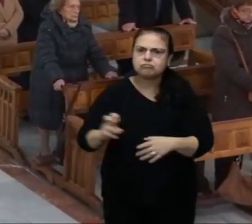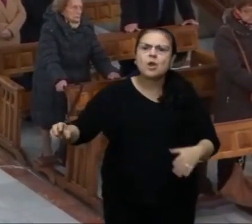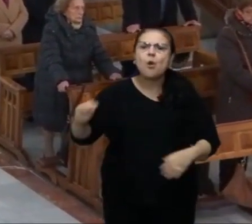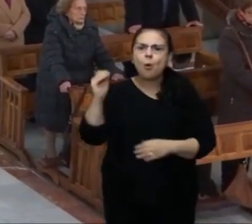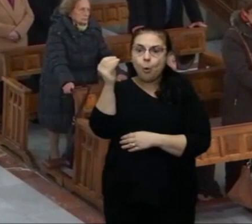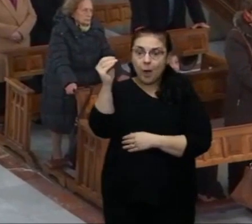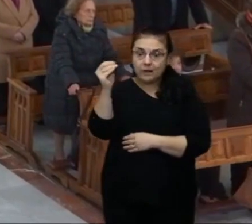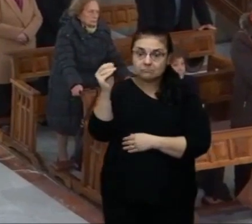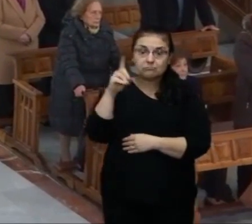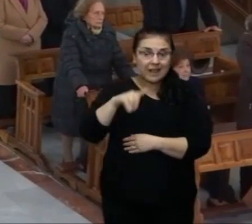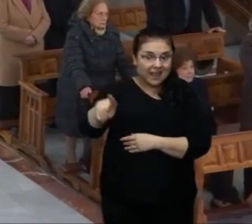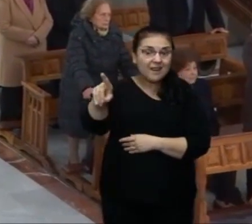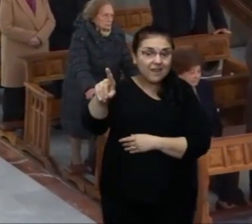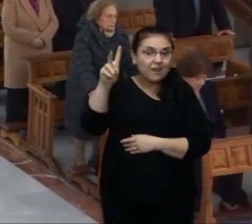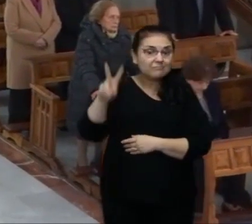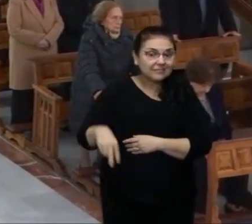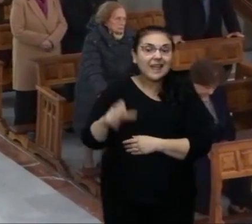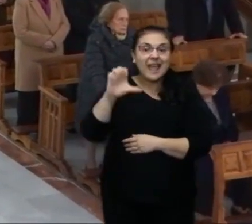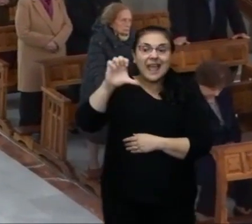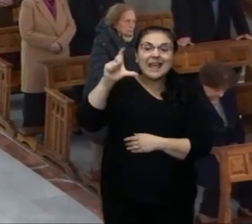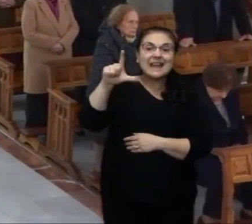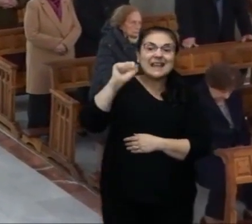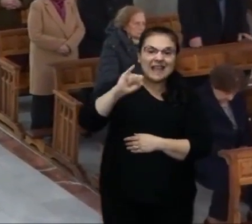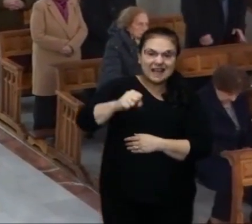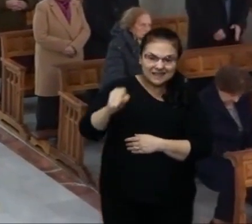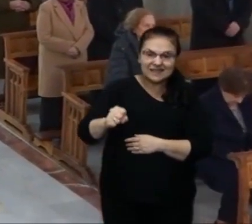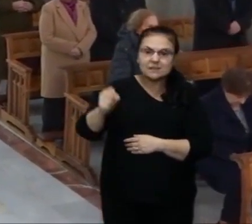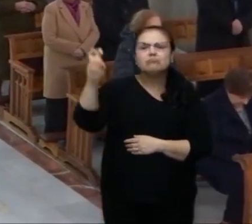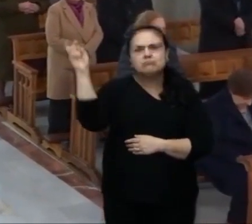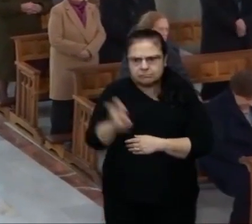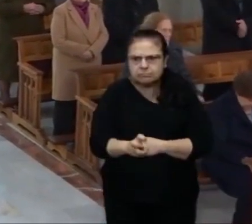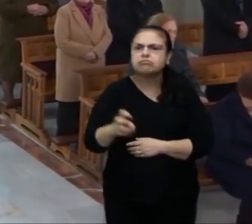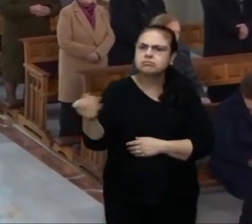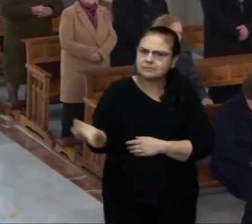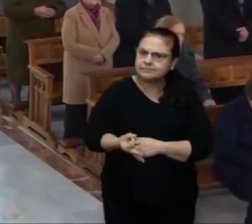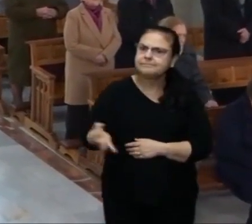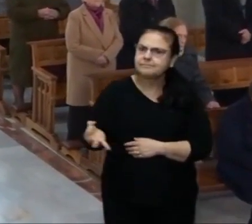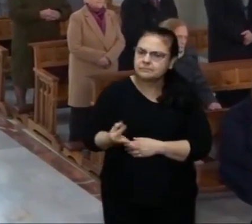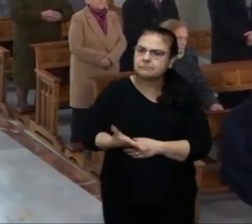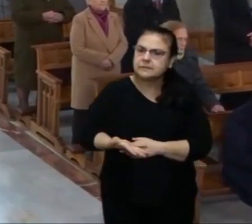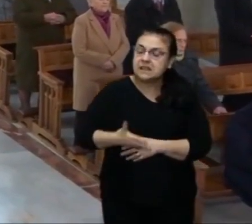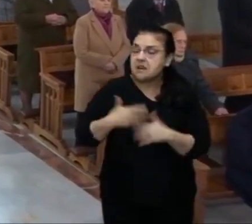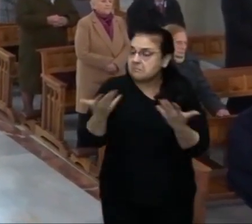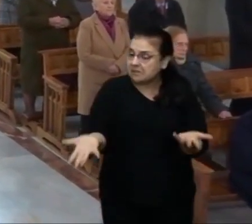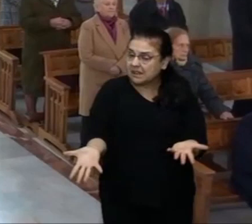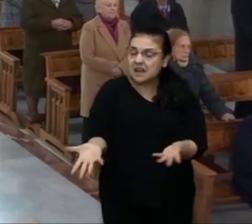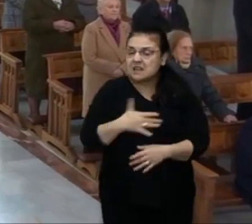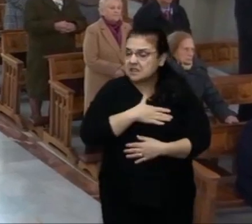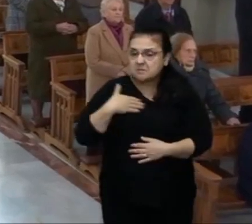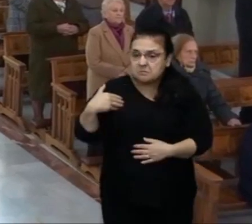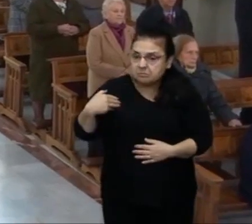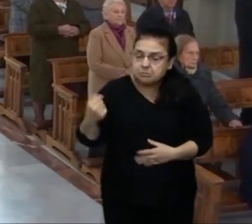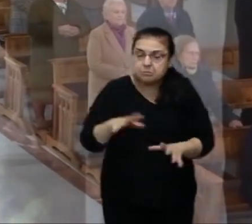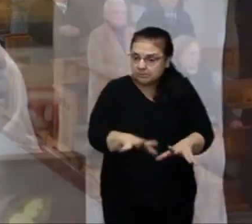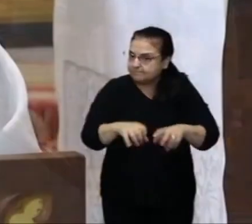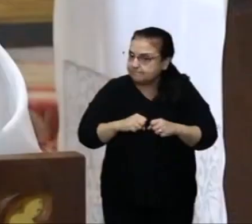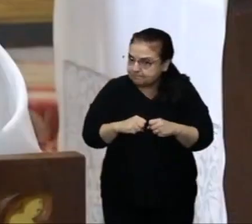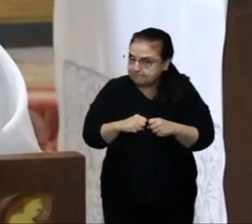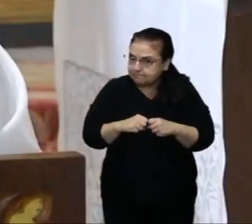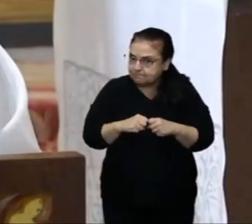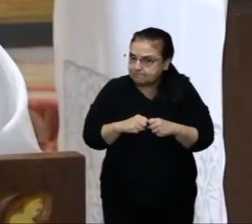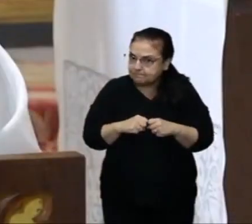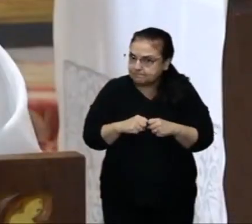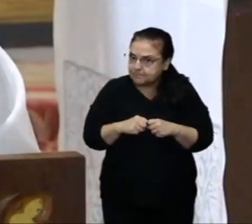es Elías, el que tenía que venir, con tal que queráis admitirlo.